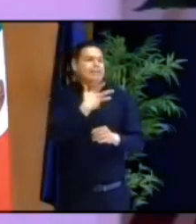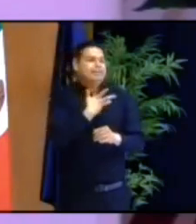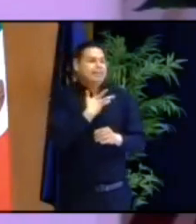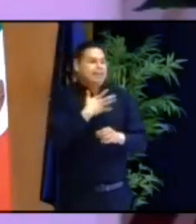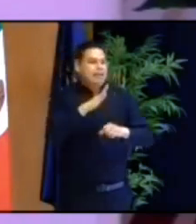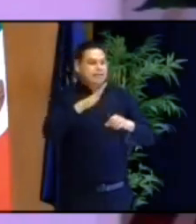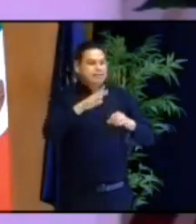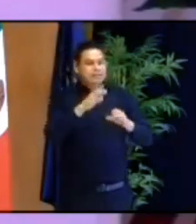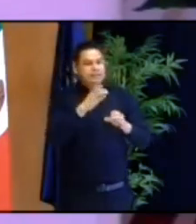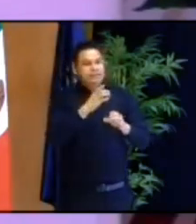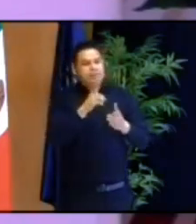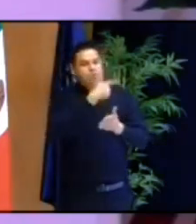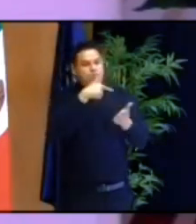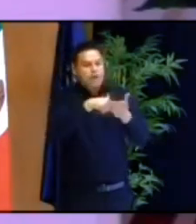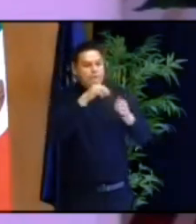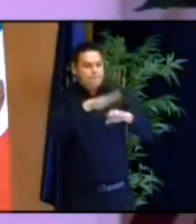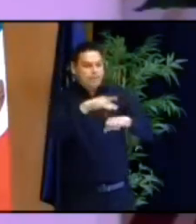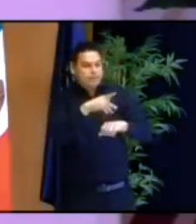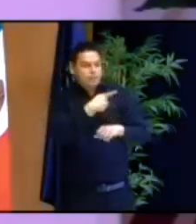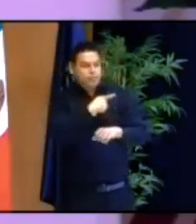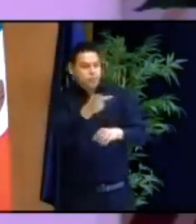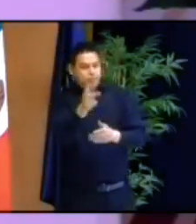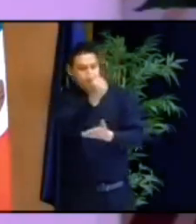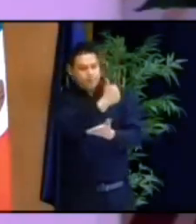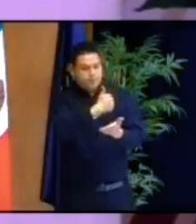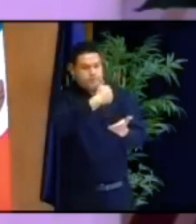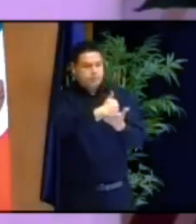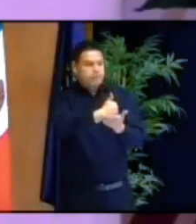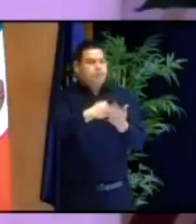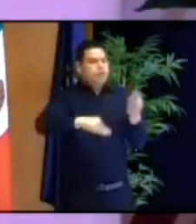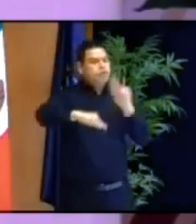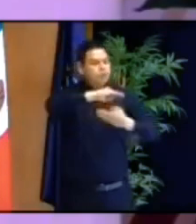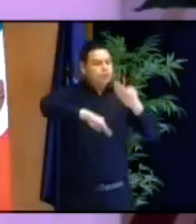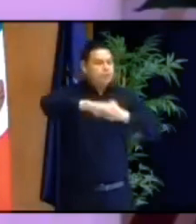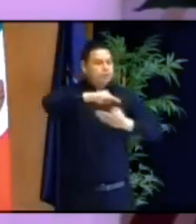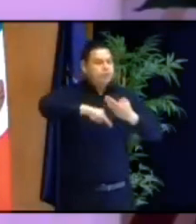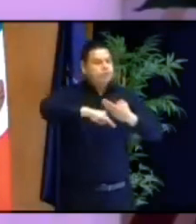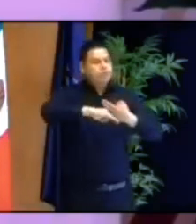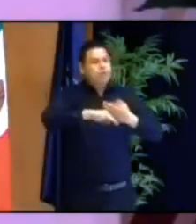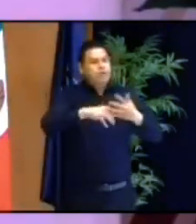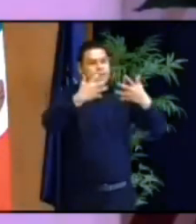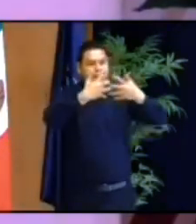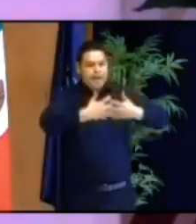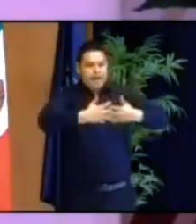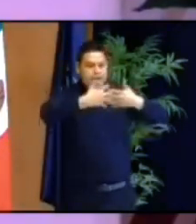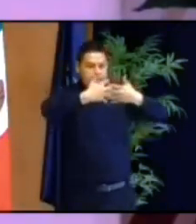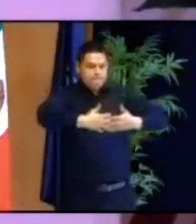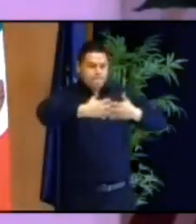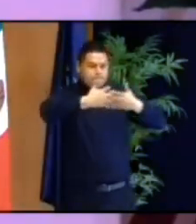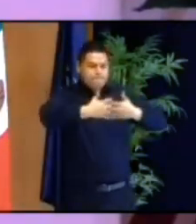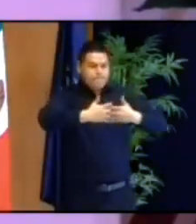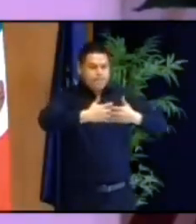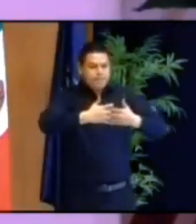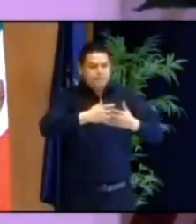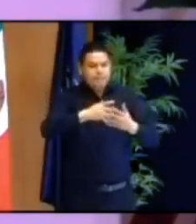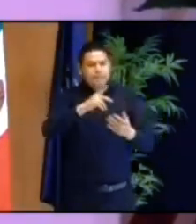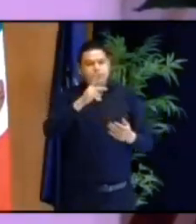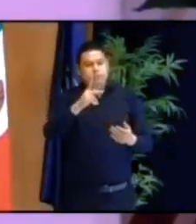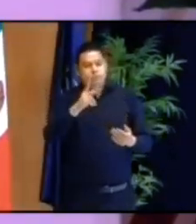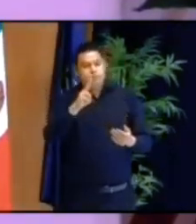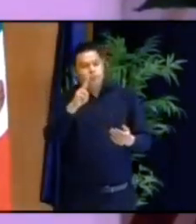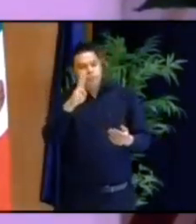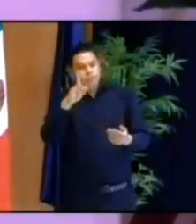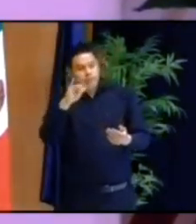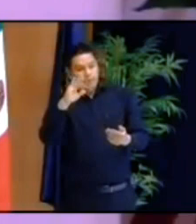más pobres de la ciudad. Y todo es con empresas públicas, no